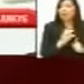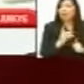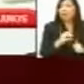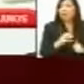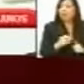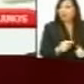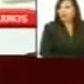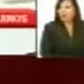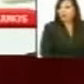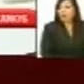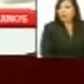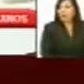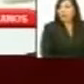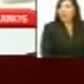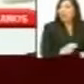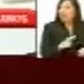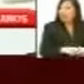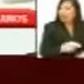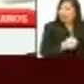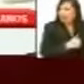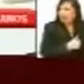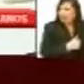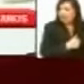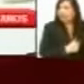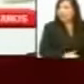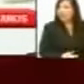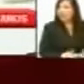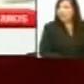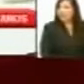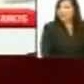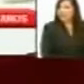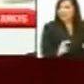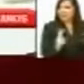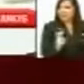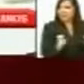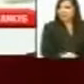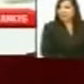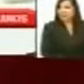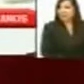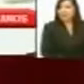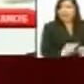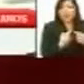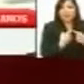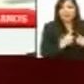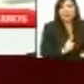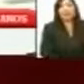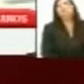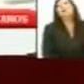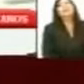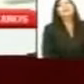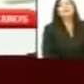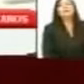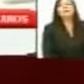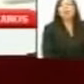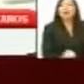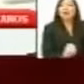Diputados de Argentina en el año 2016 sobre el tema de acceso a la información, y estamos abiertos